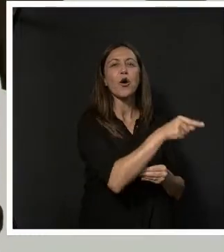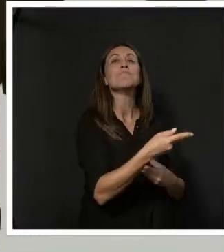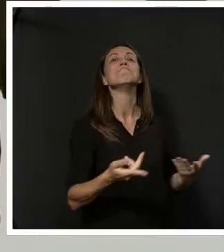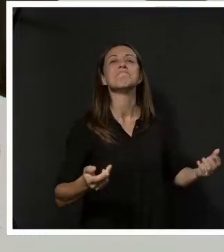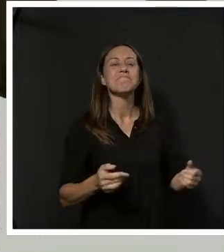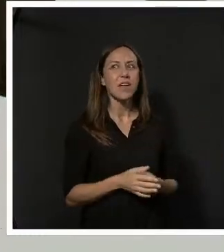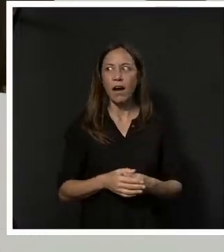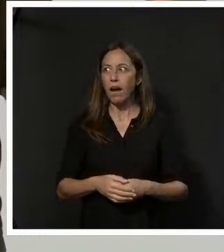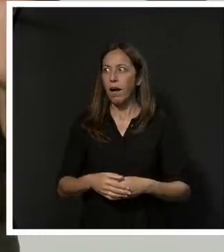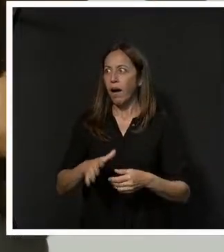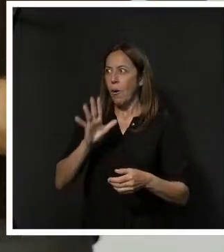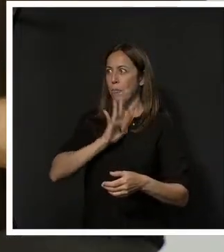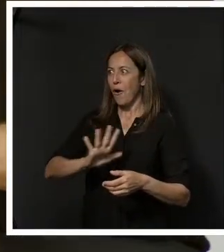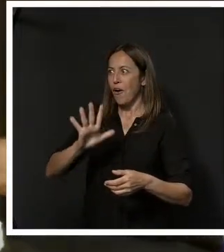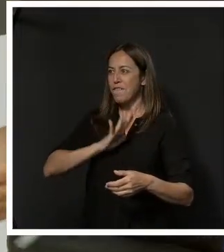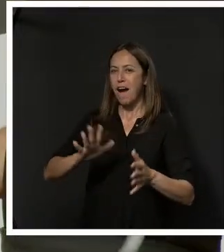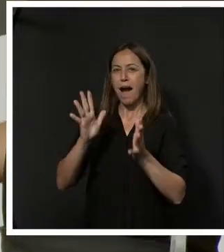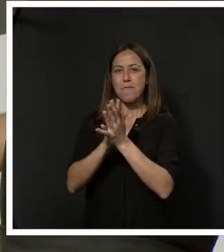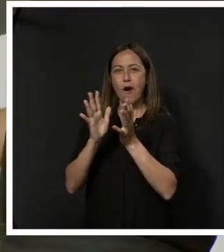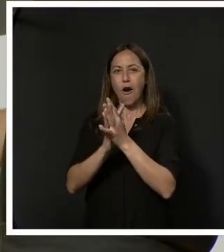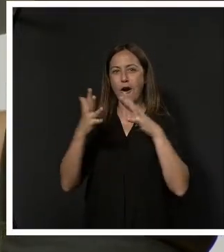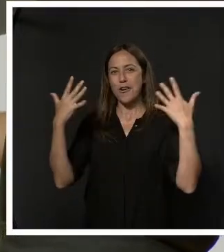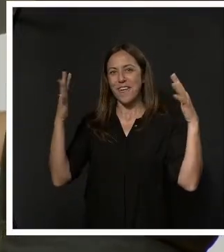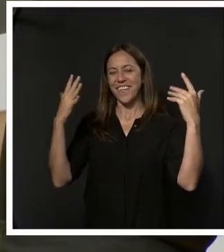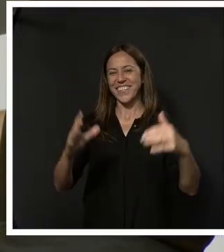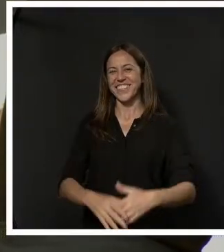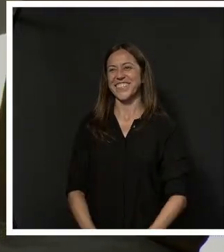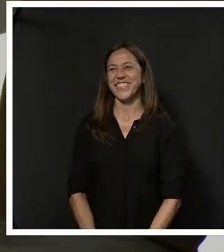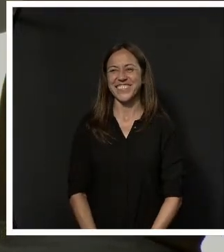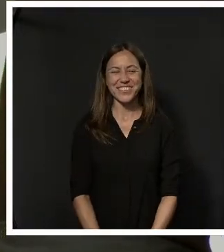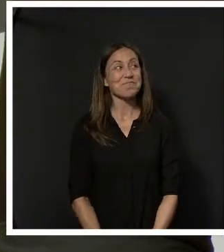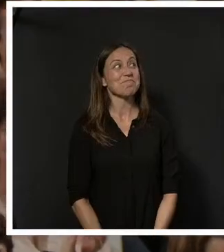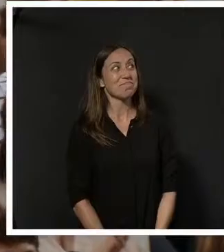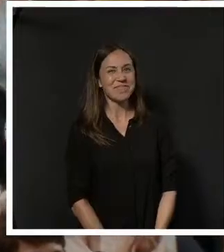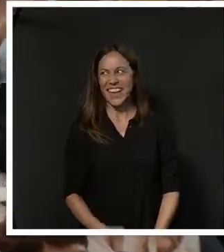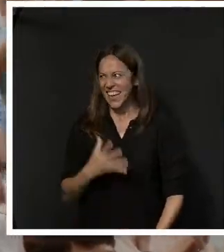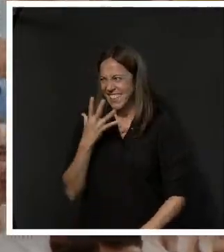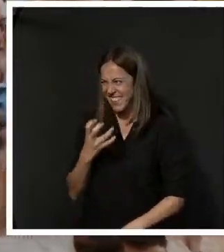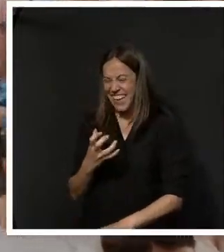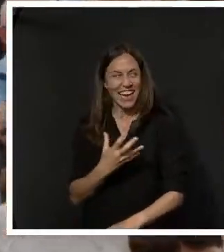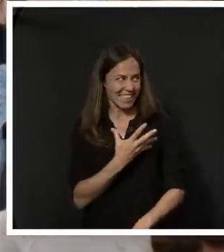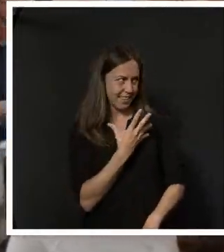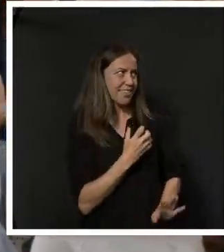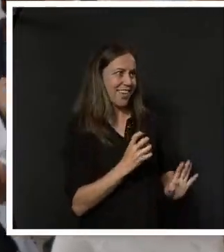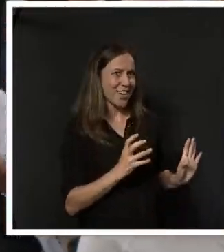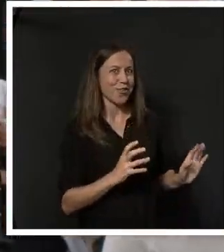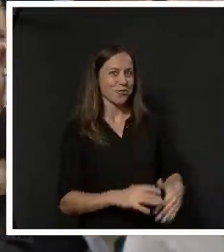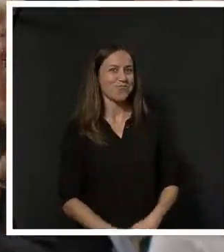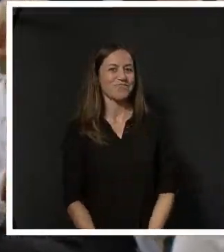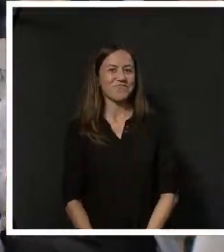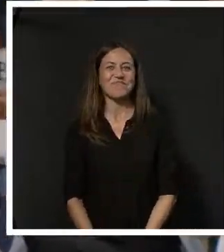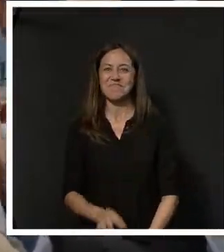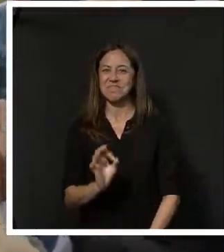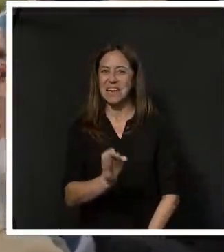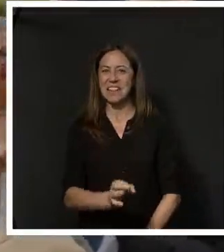por favor por favor en serio en serio